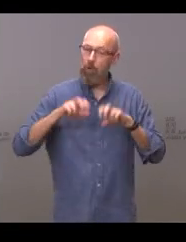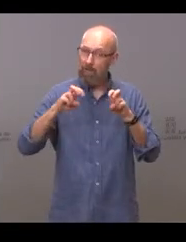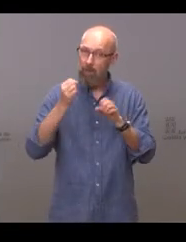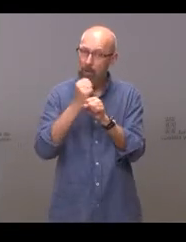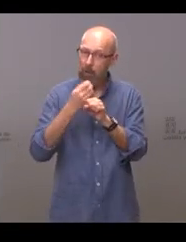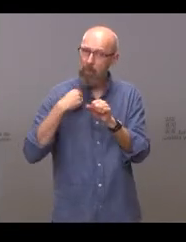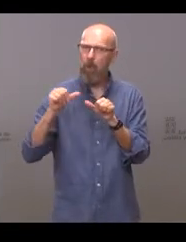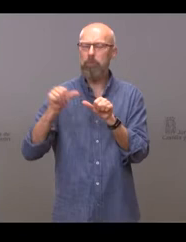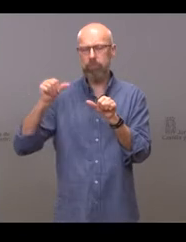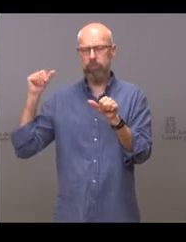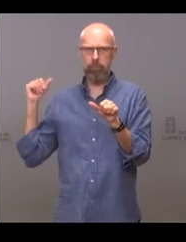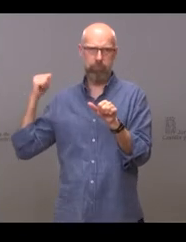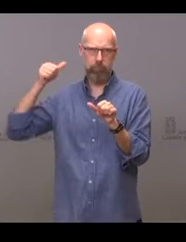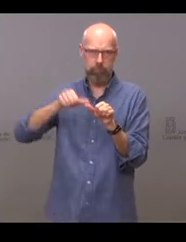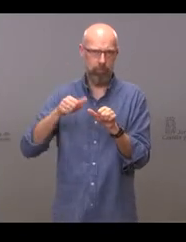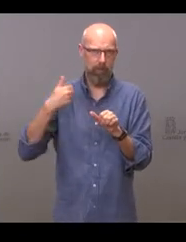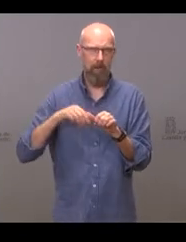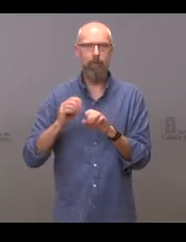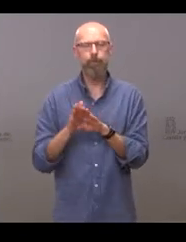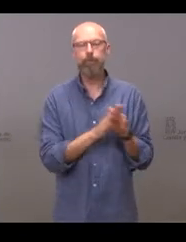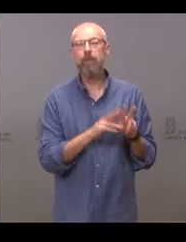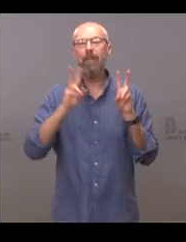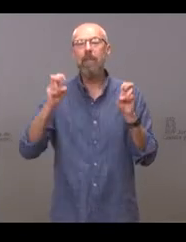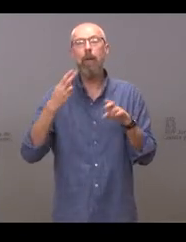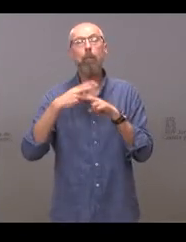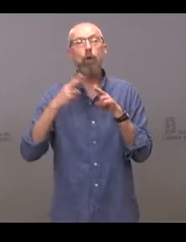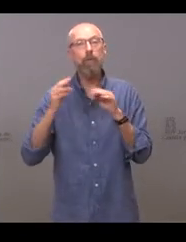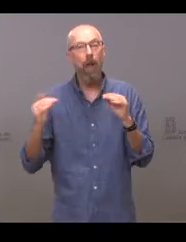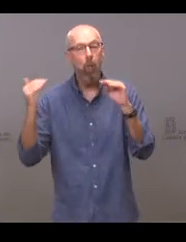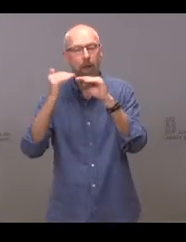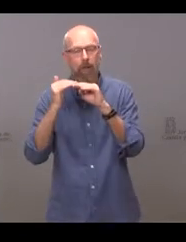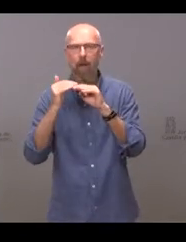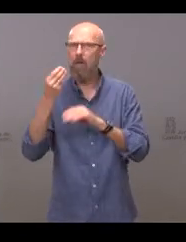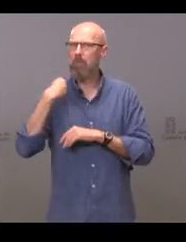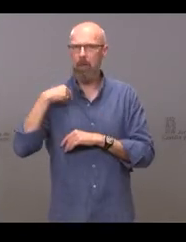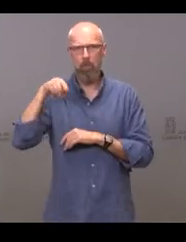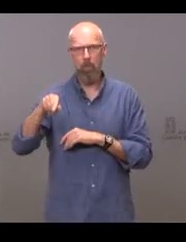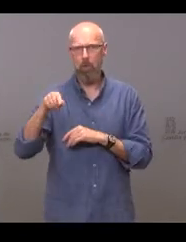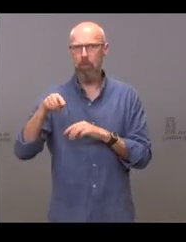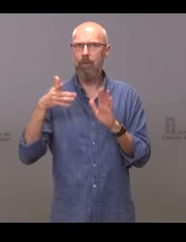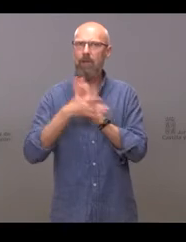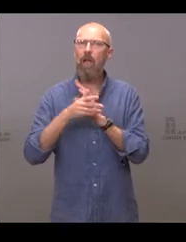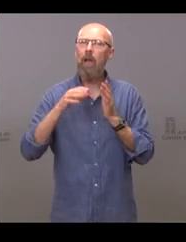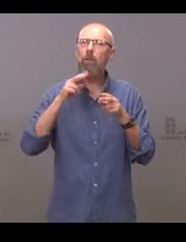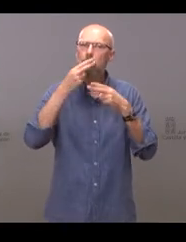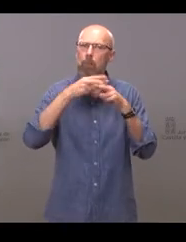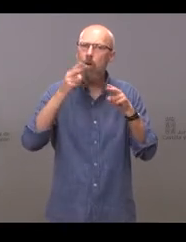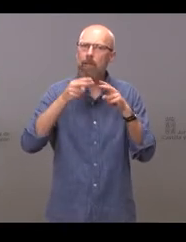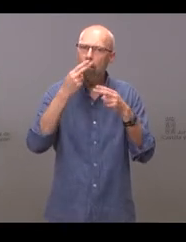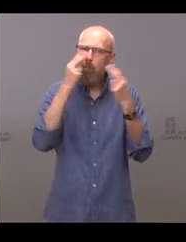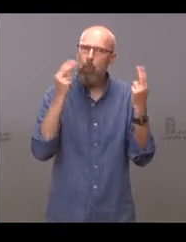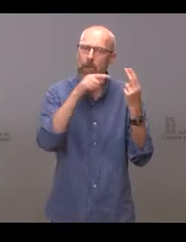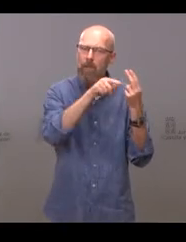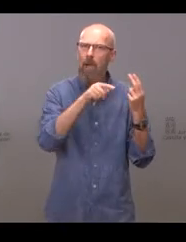que había que reforzarlo en políticas de igualdad pues lo mismo es una intervención de las políticas públicas en las políticas de igualdad los